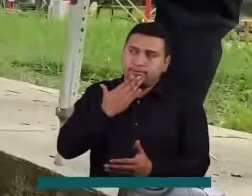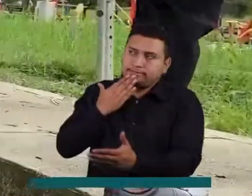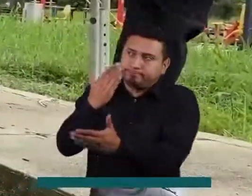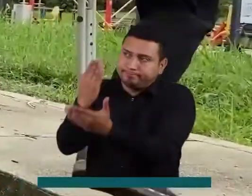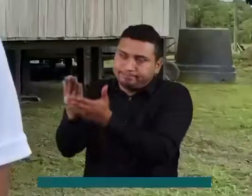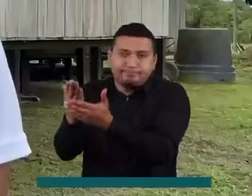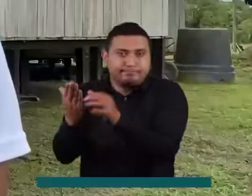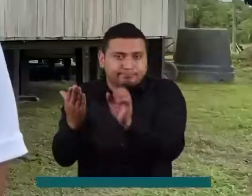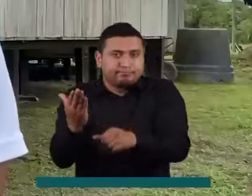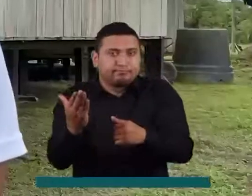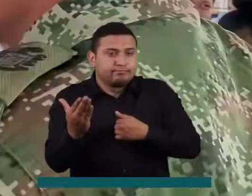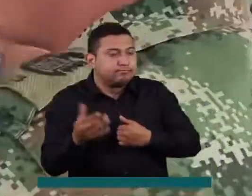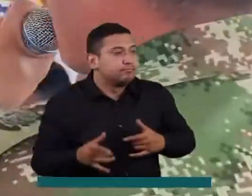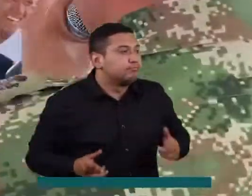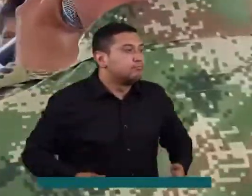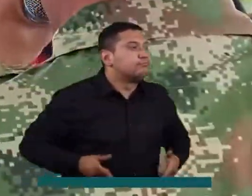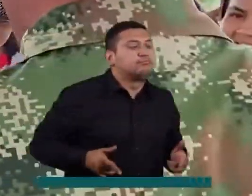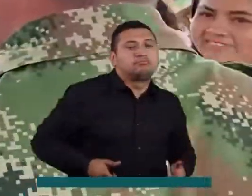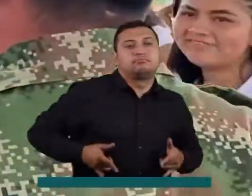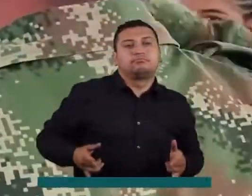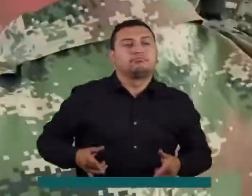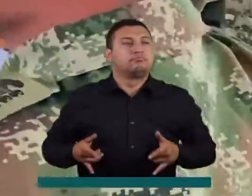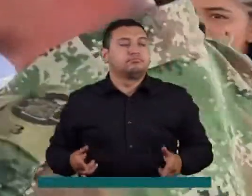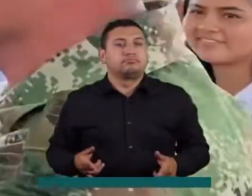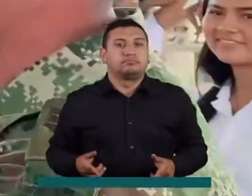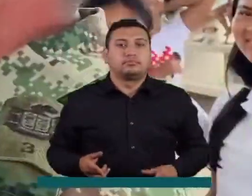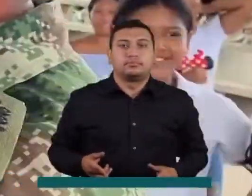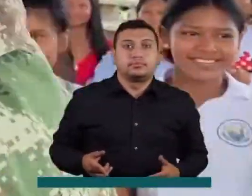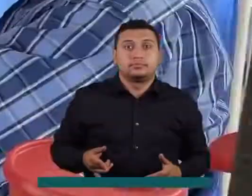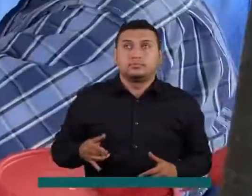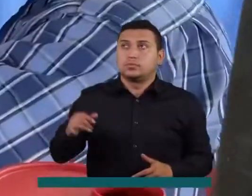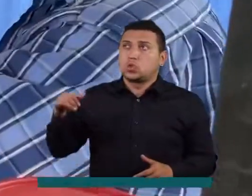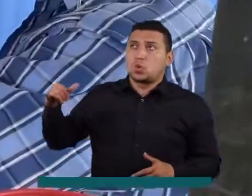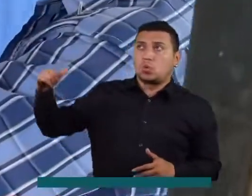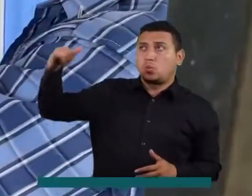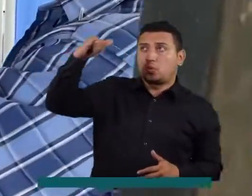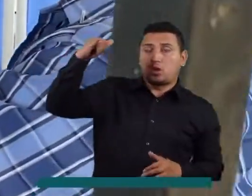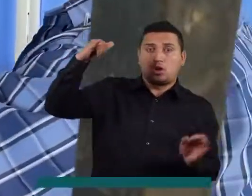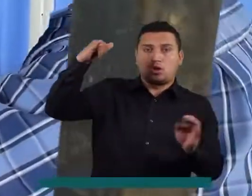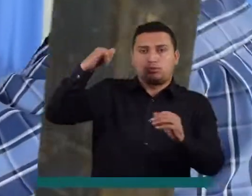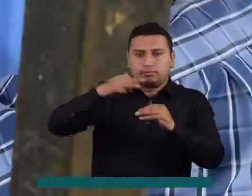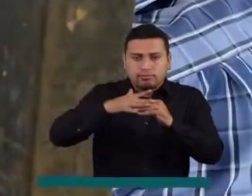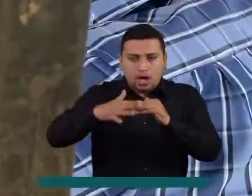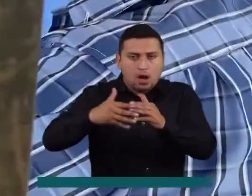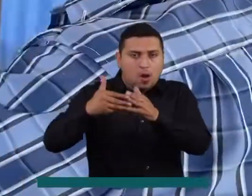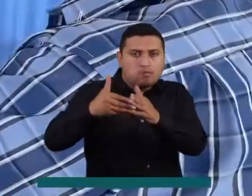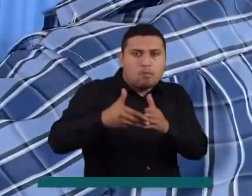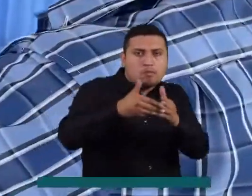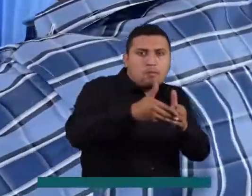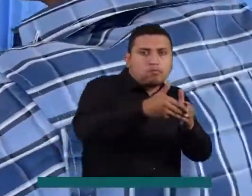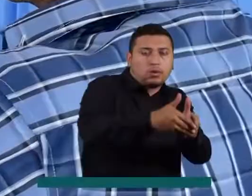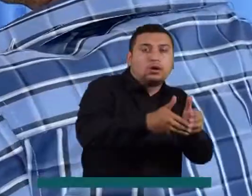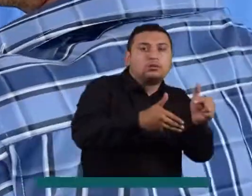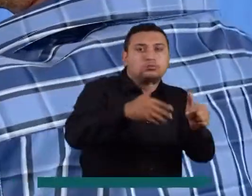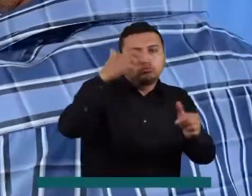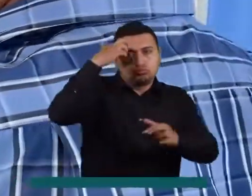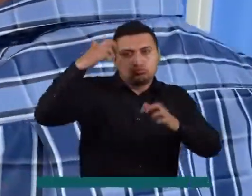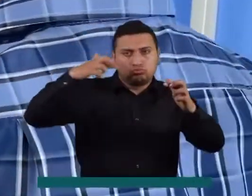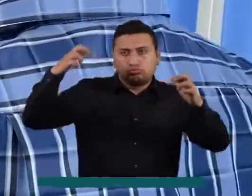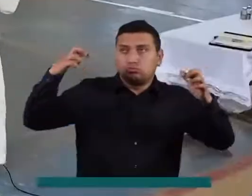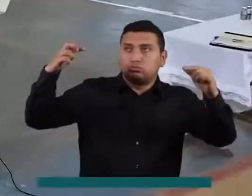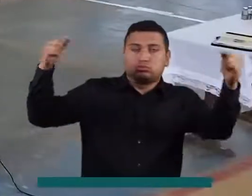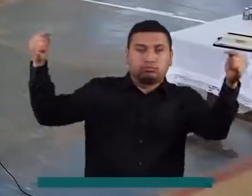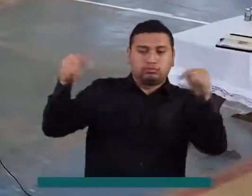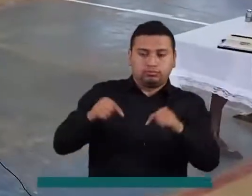me puedo mover a donde yo quiera. Por vía aérea y fluvial, el Ejército Nacional transportó profesionales en diferentes áreas para atender a